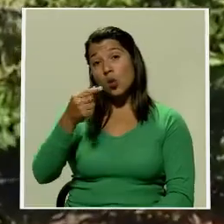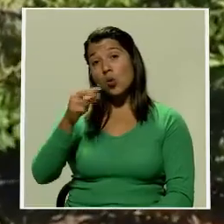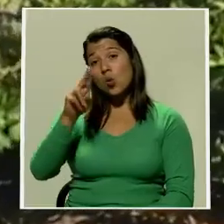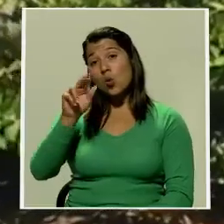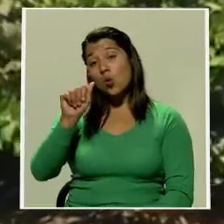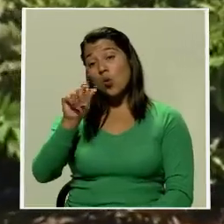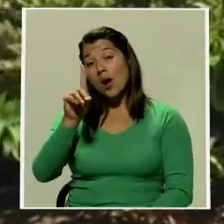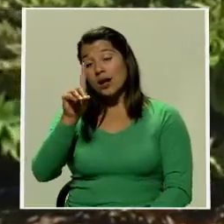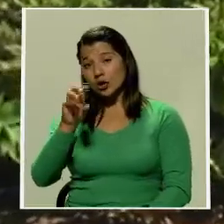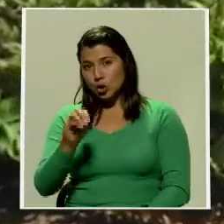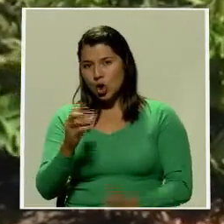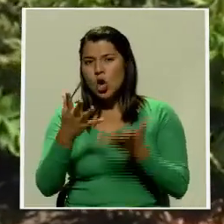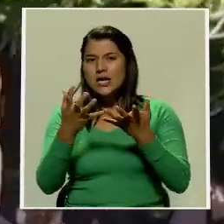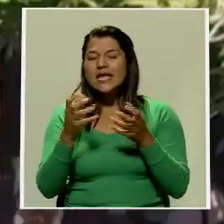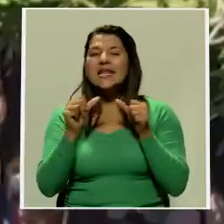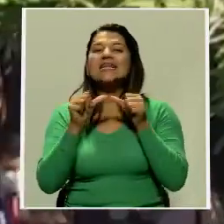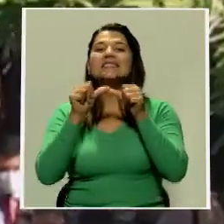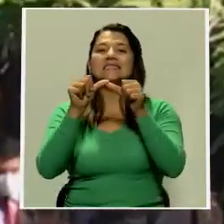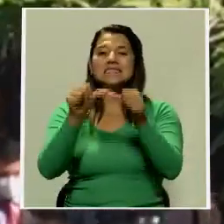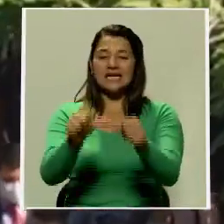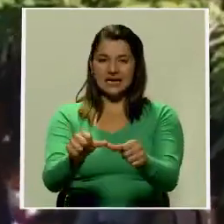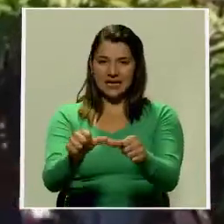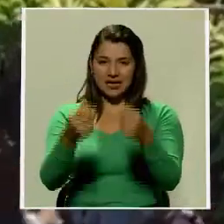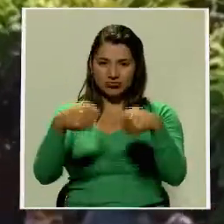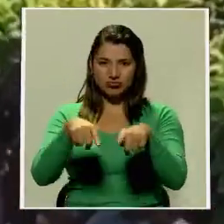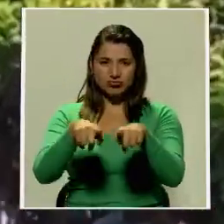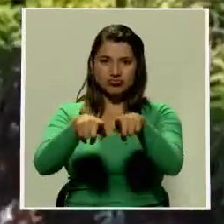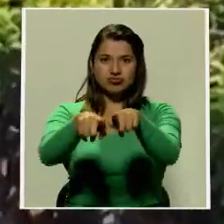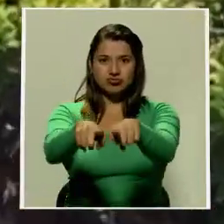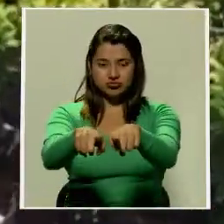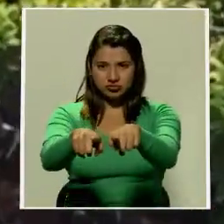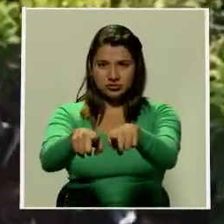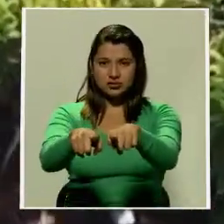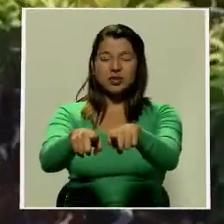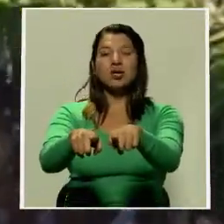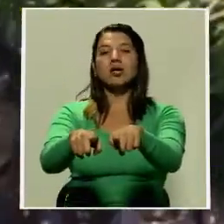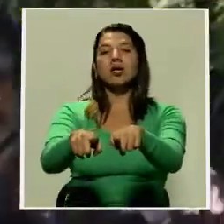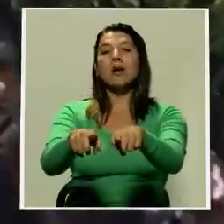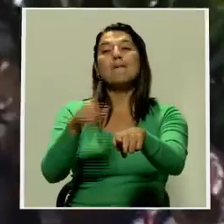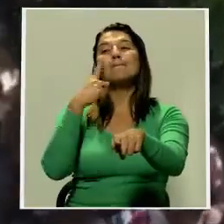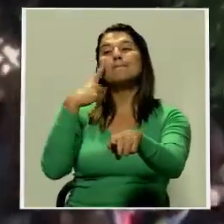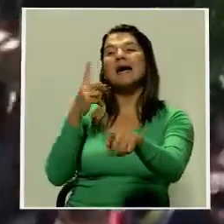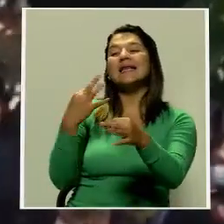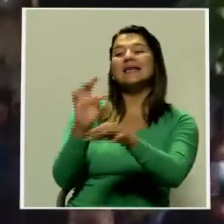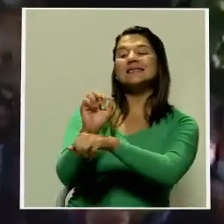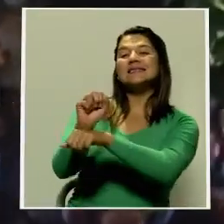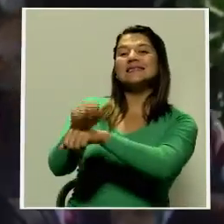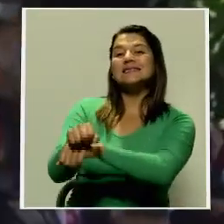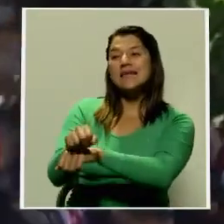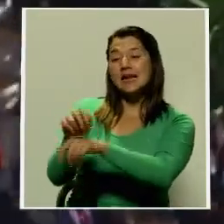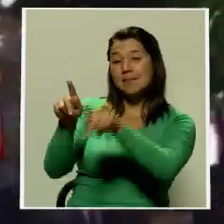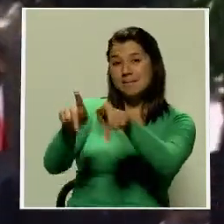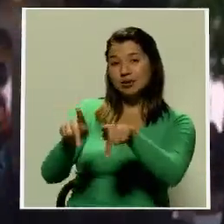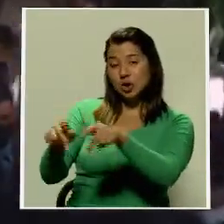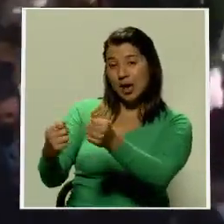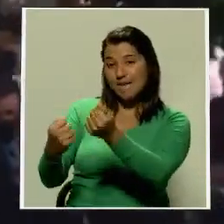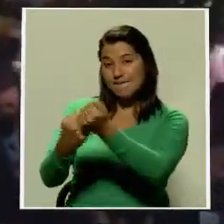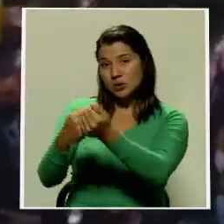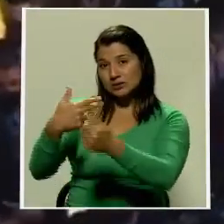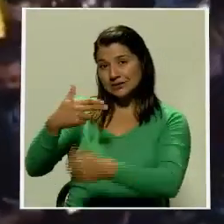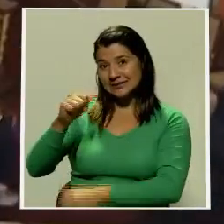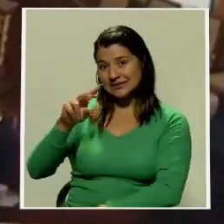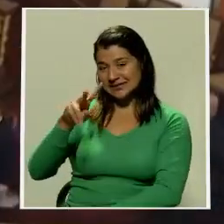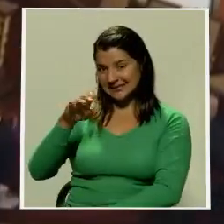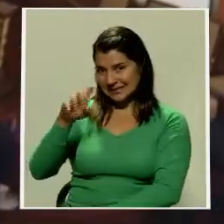paralelo con apoyo internacional para hacer contrapeso al chavismo. Medio centenar de países, incluido Estados Unidos y la